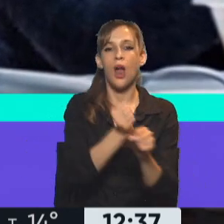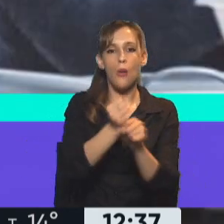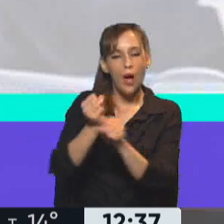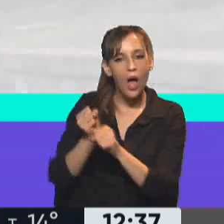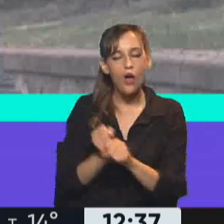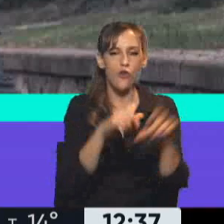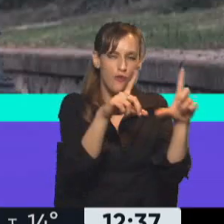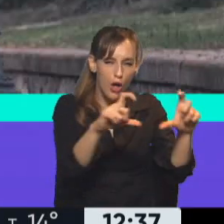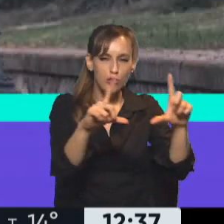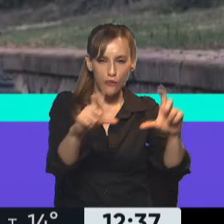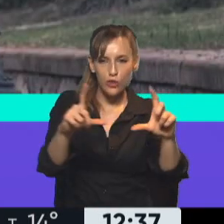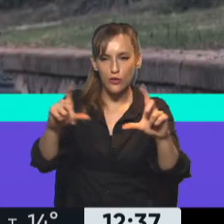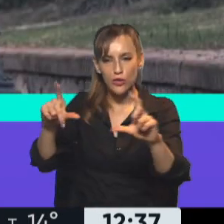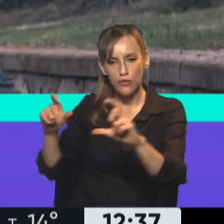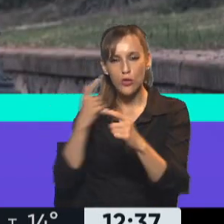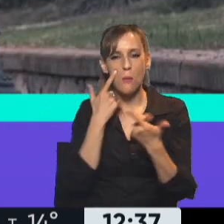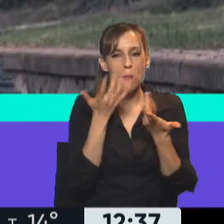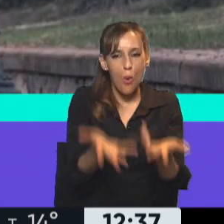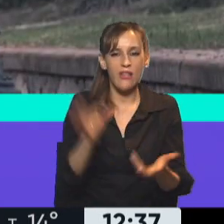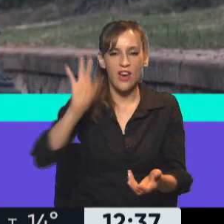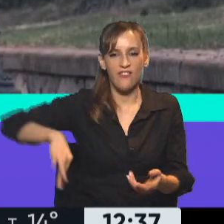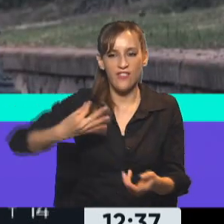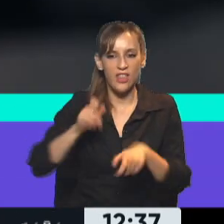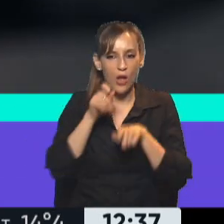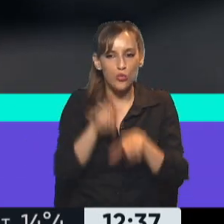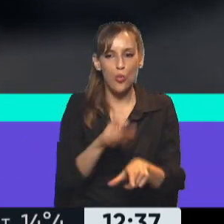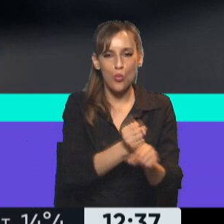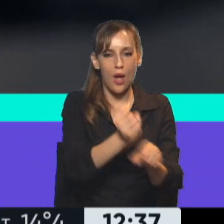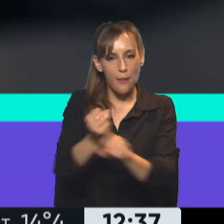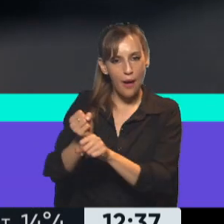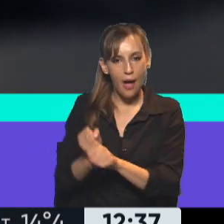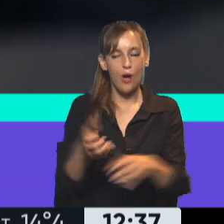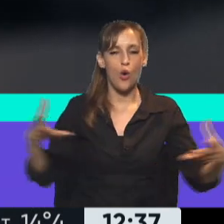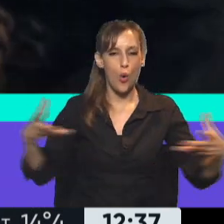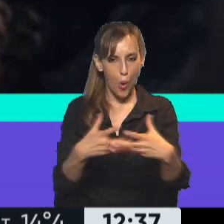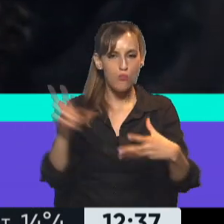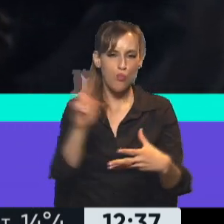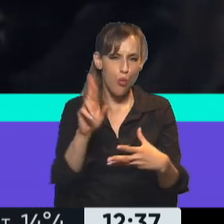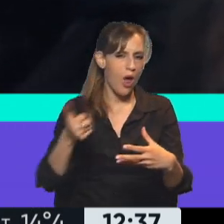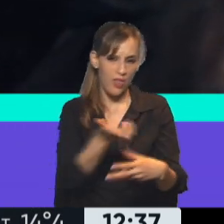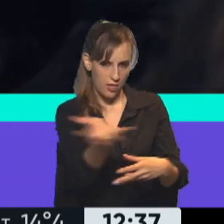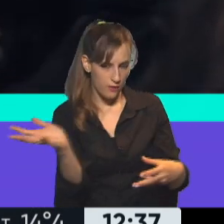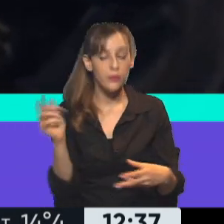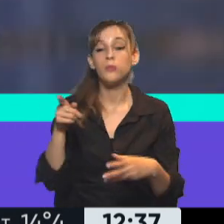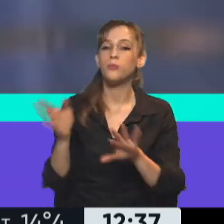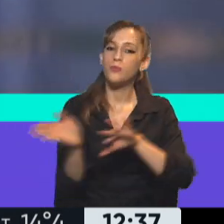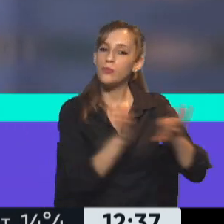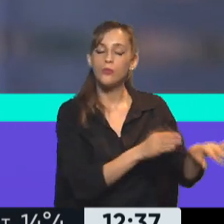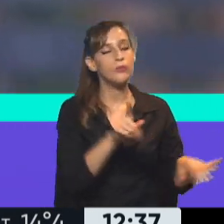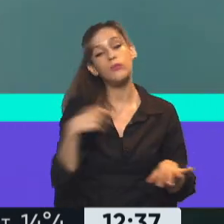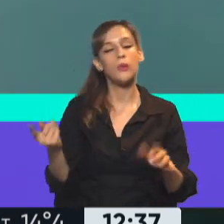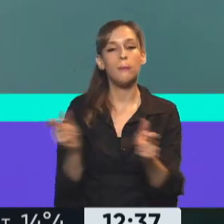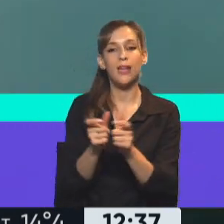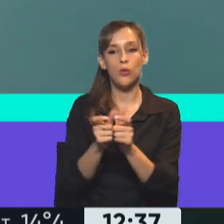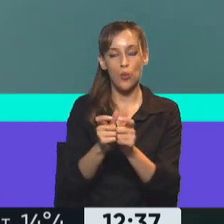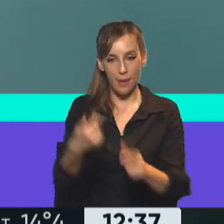retratan realidades de mujeres y diversidades, trabajo de 15 realizadores fotográficos. Aquí vemos Mi Amiga del Parque, la película de Ana